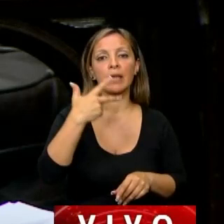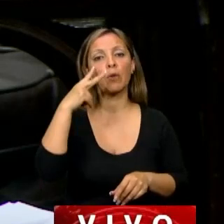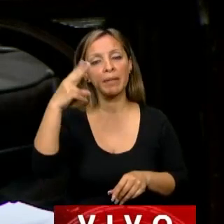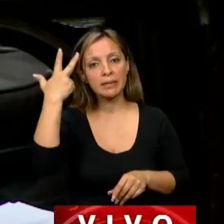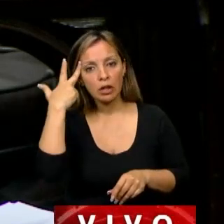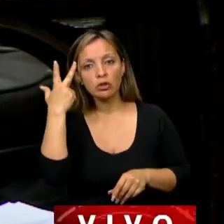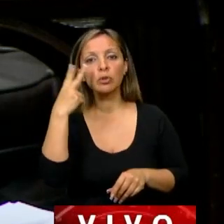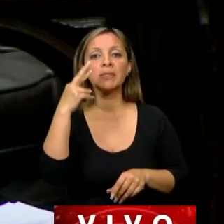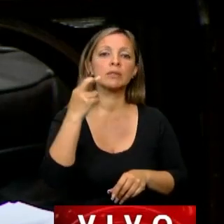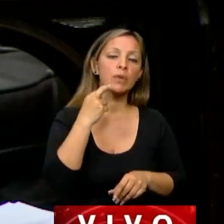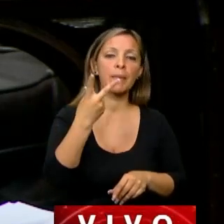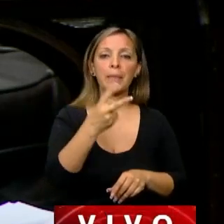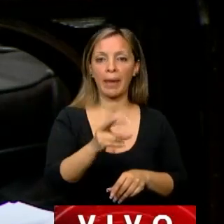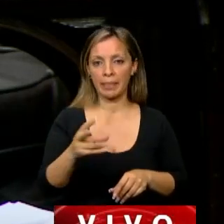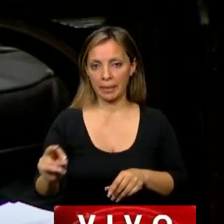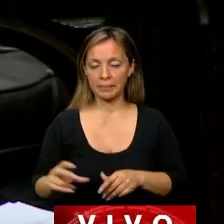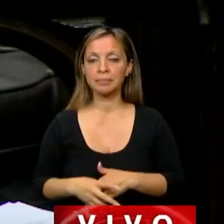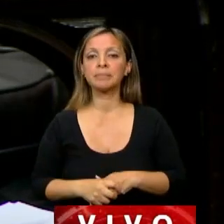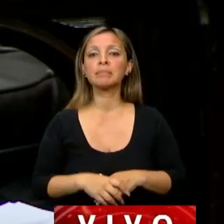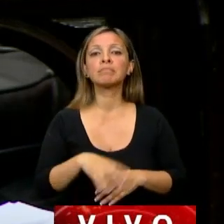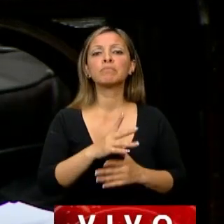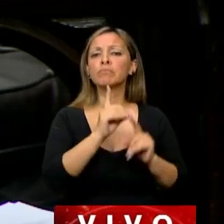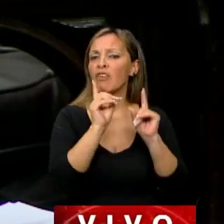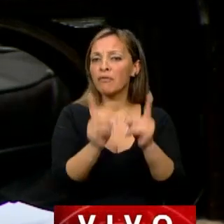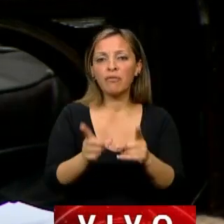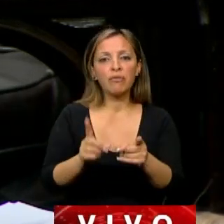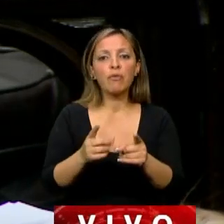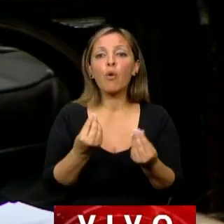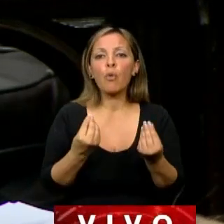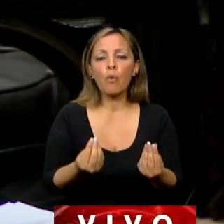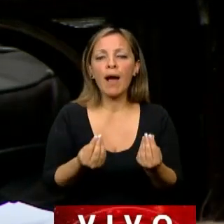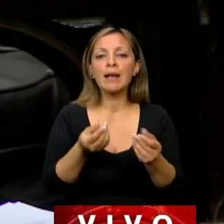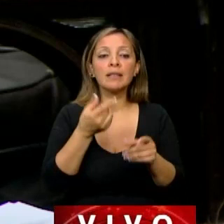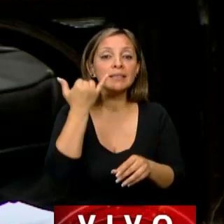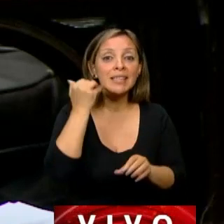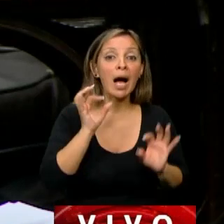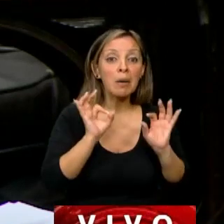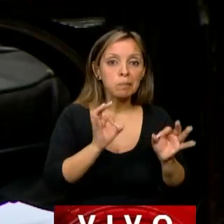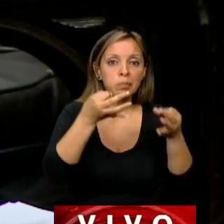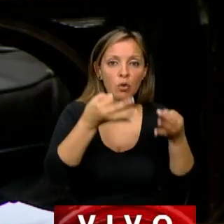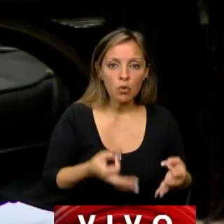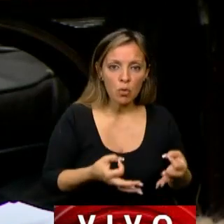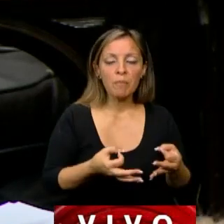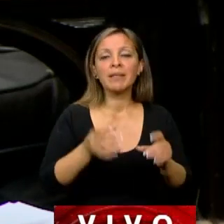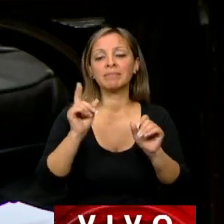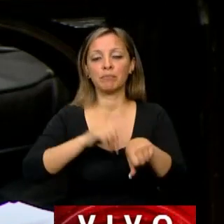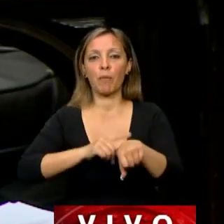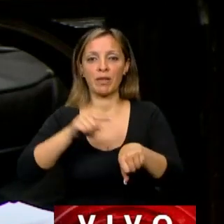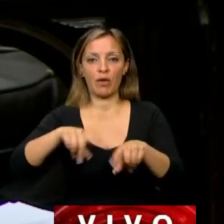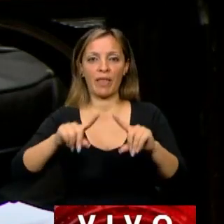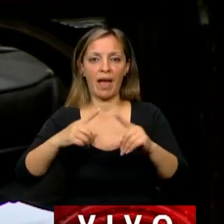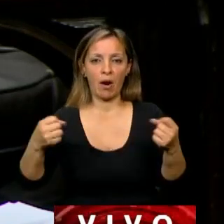teniendo únicamente como exigibles a aquellos cuyo cumplimiento se haya efectivizado a la fecha de la firma del presente